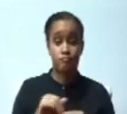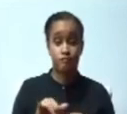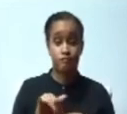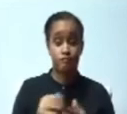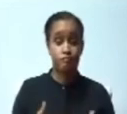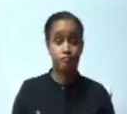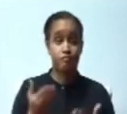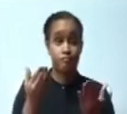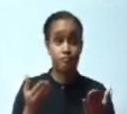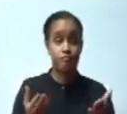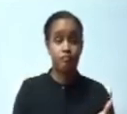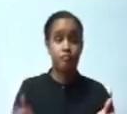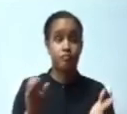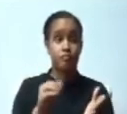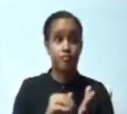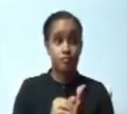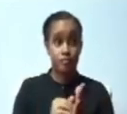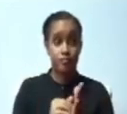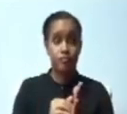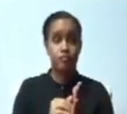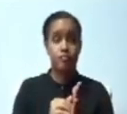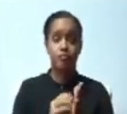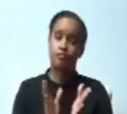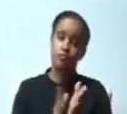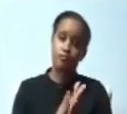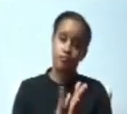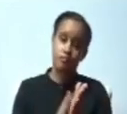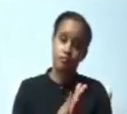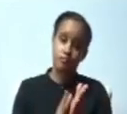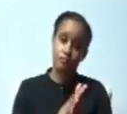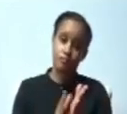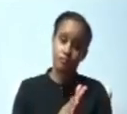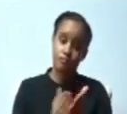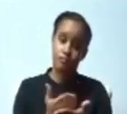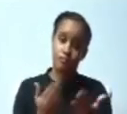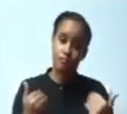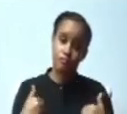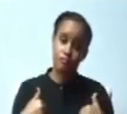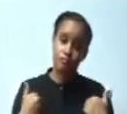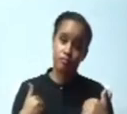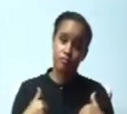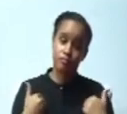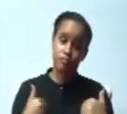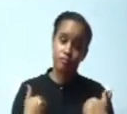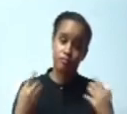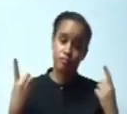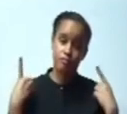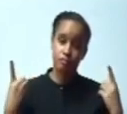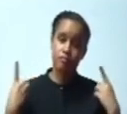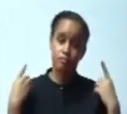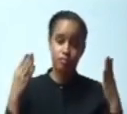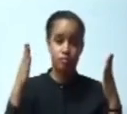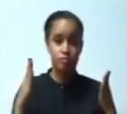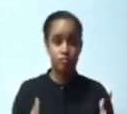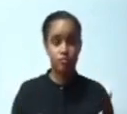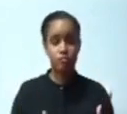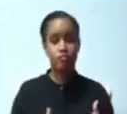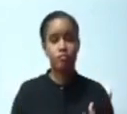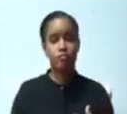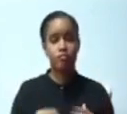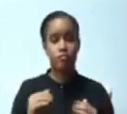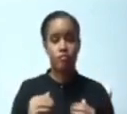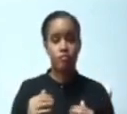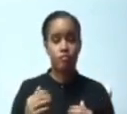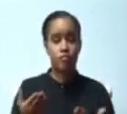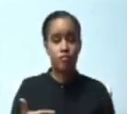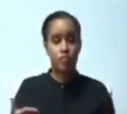la reiteración de mis felicitaciones a los jóvenes deportistas que han colocado en alto la